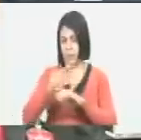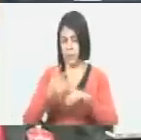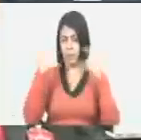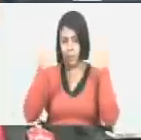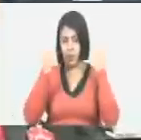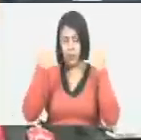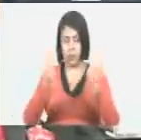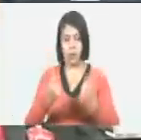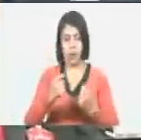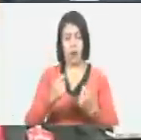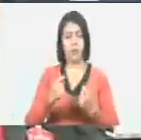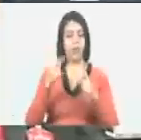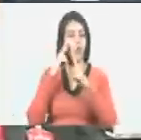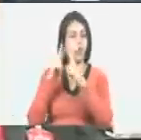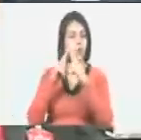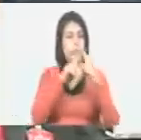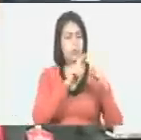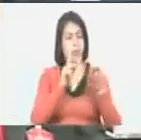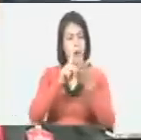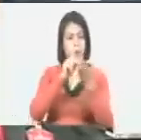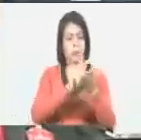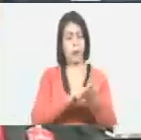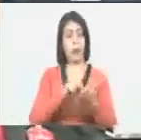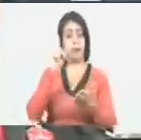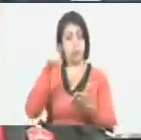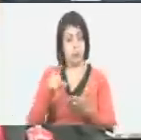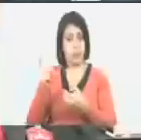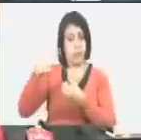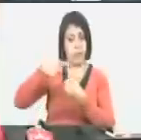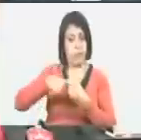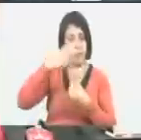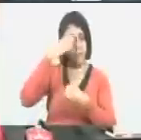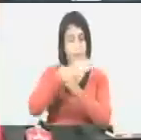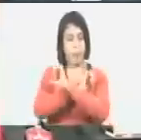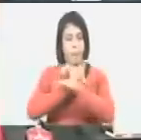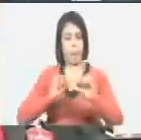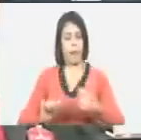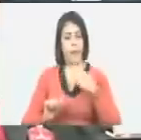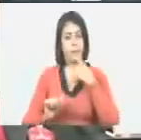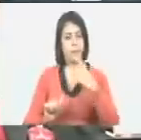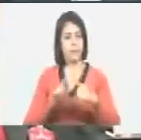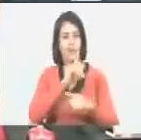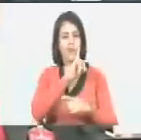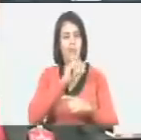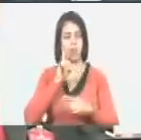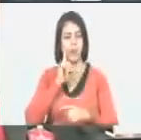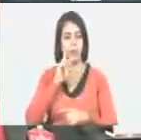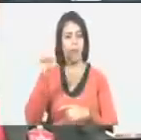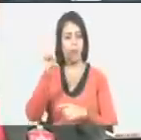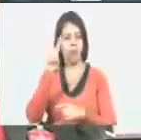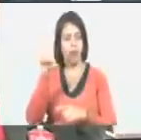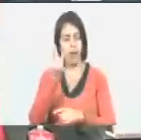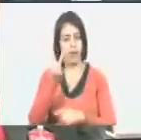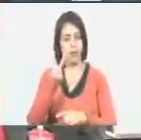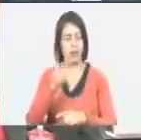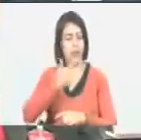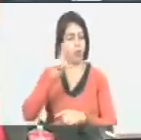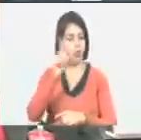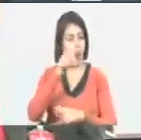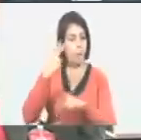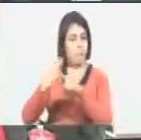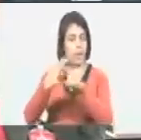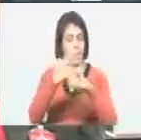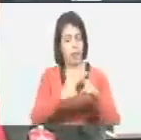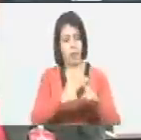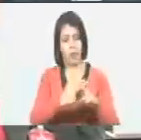campaña que todos conocimos y participamos, inclusive los miembros de la Fuerza Armada, que se denominaba Venezuela no es una